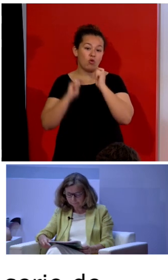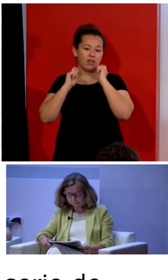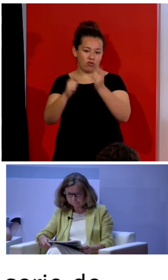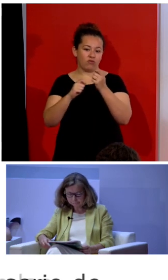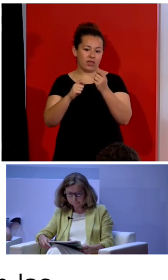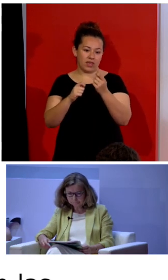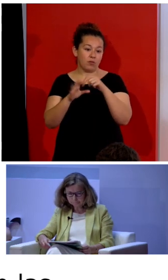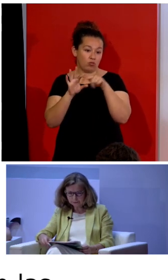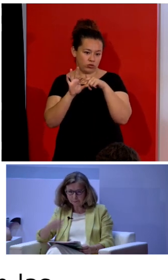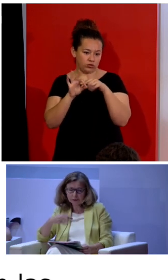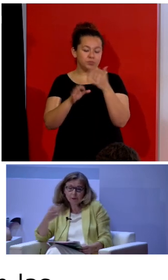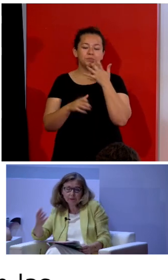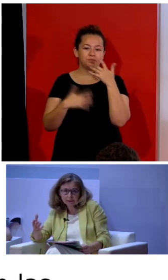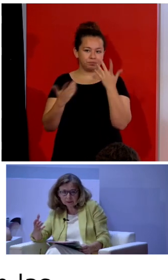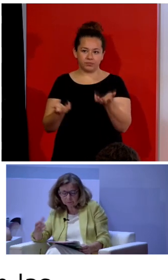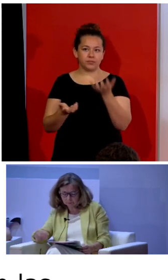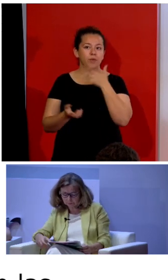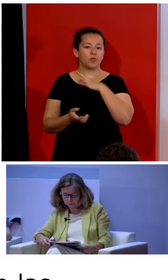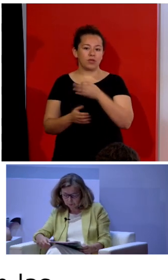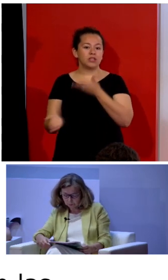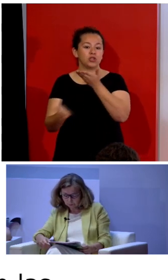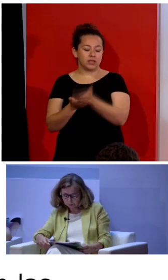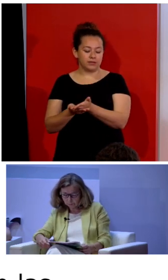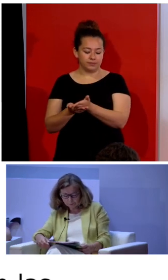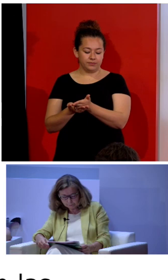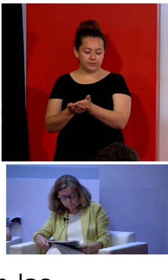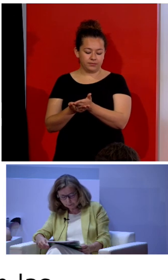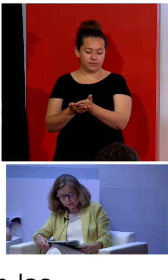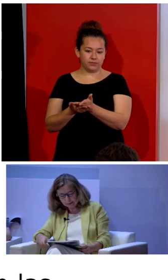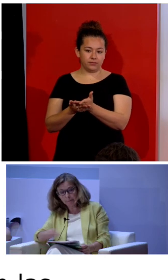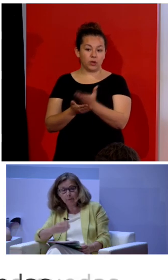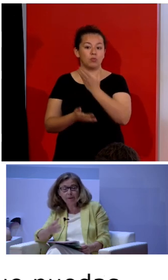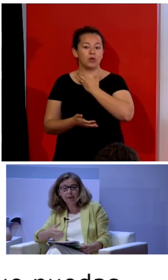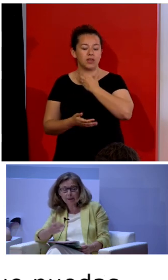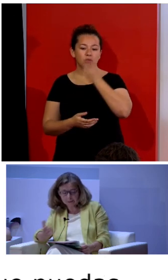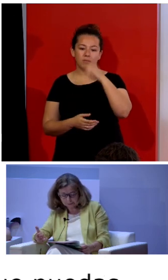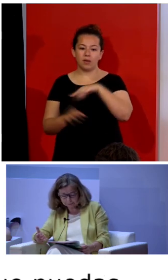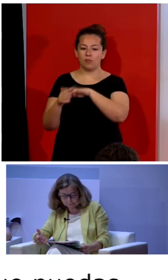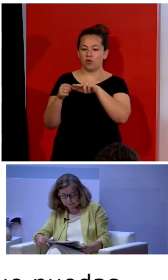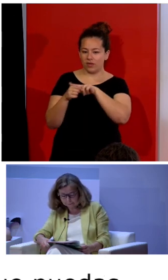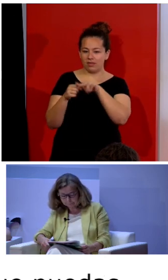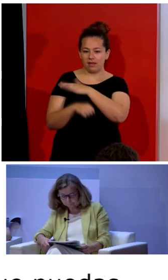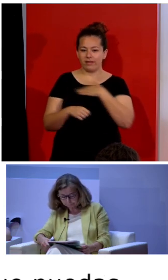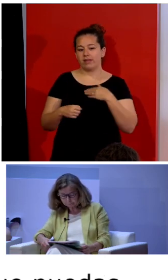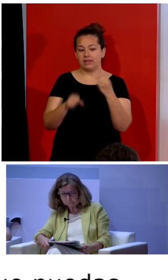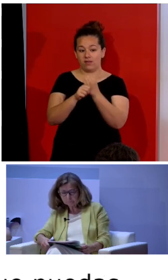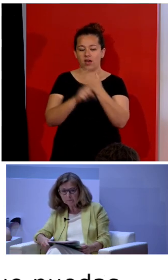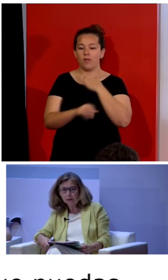decir, que pueda solicitar el municipio y la provincia en la que desea trabajar.